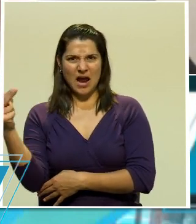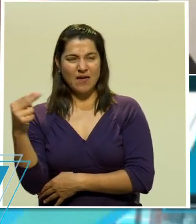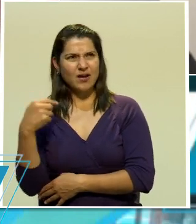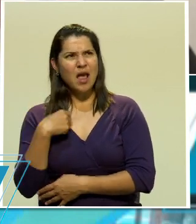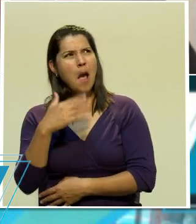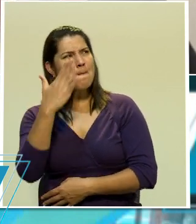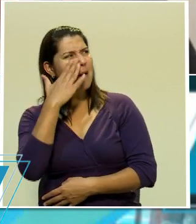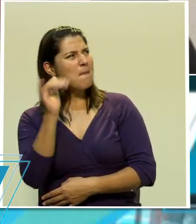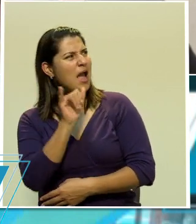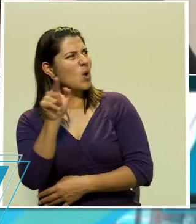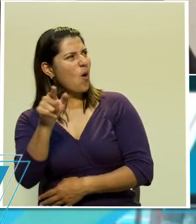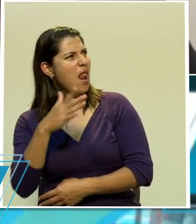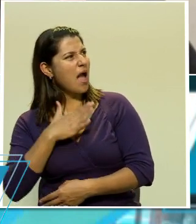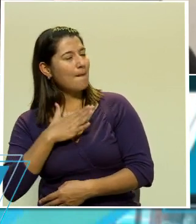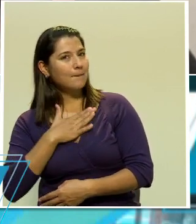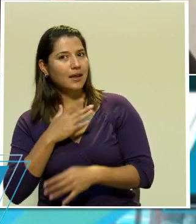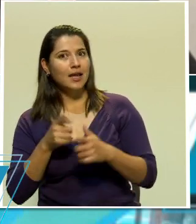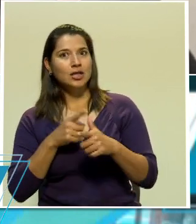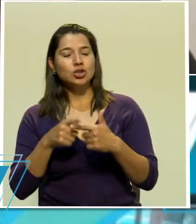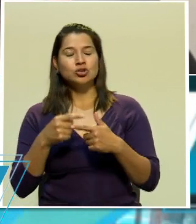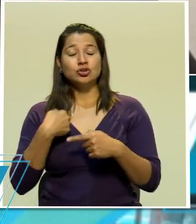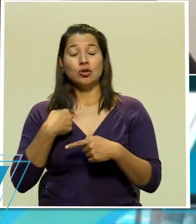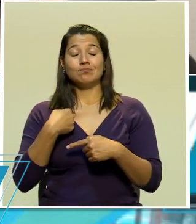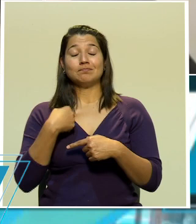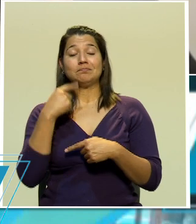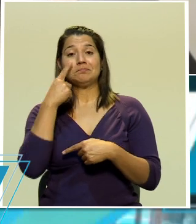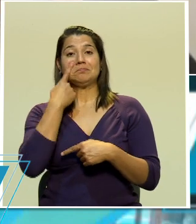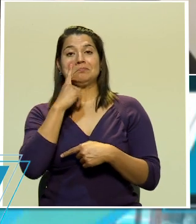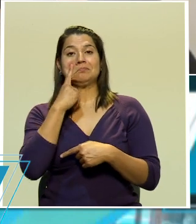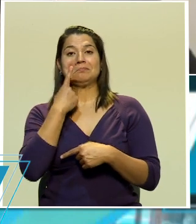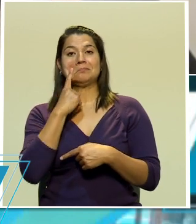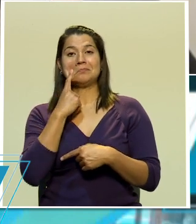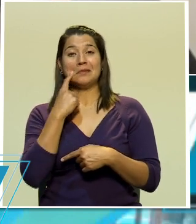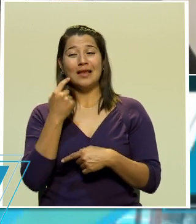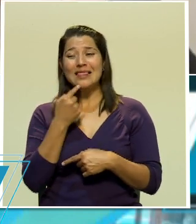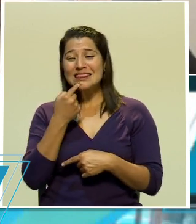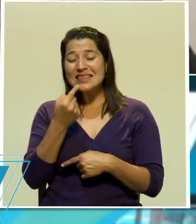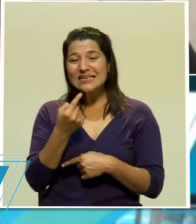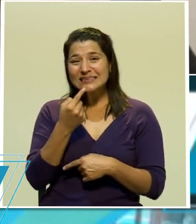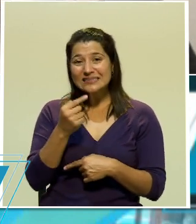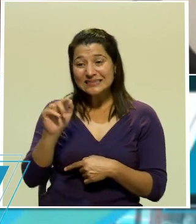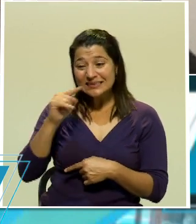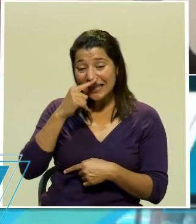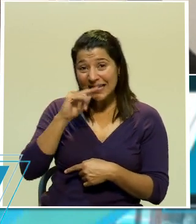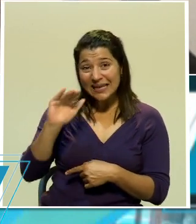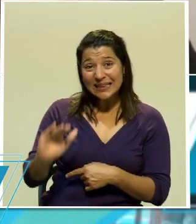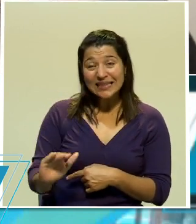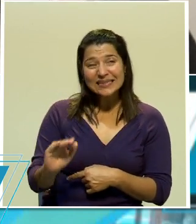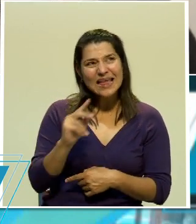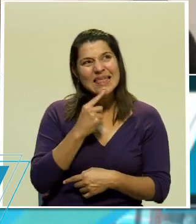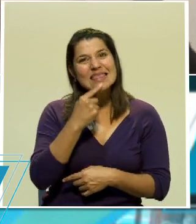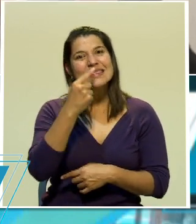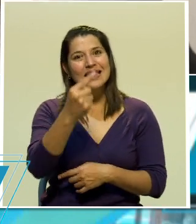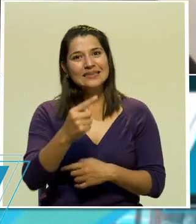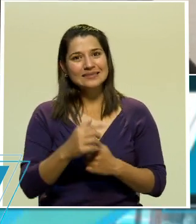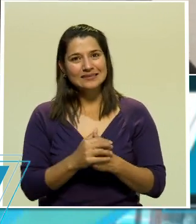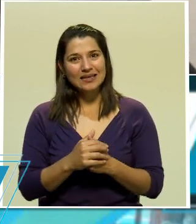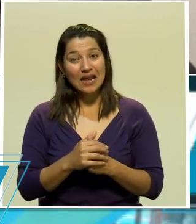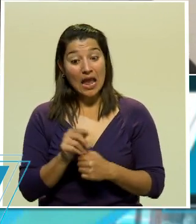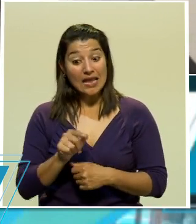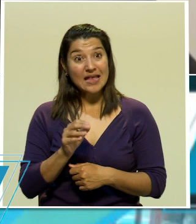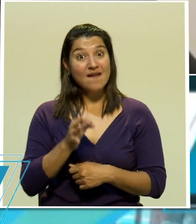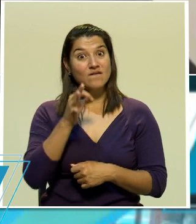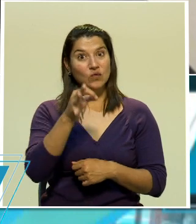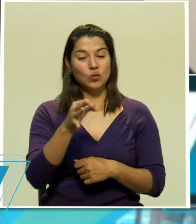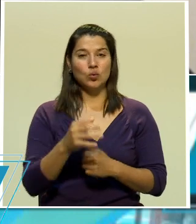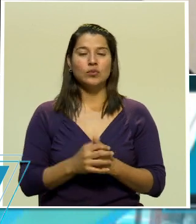Y eso casi que hace que uno se le mojen los ojos, imaginarse una niña decir algo así y ver en Kamala Harris lo que ella podría hacer en el